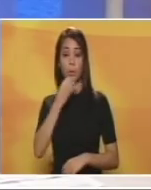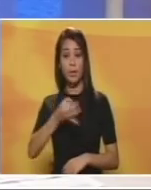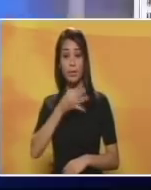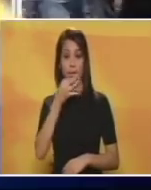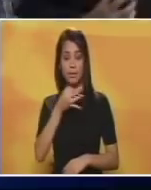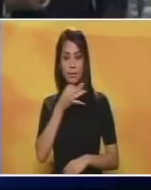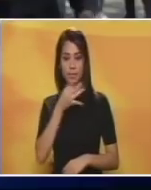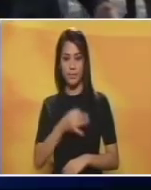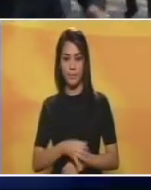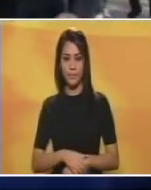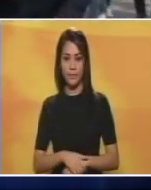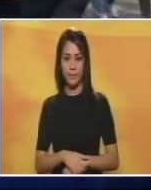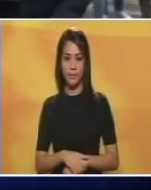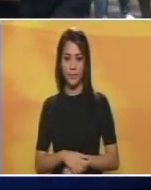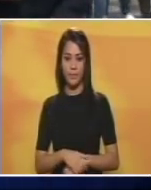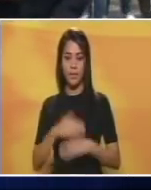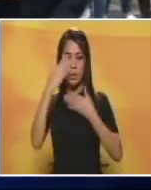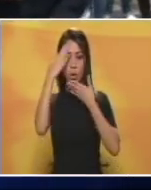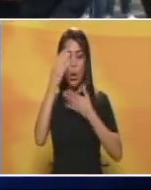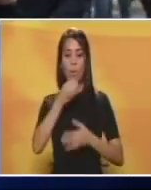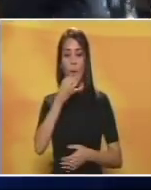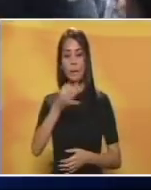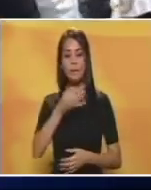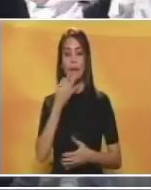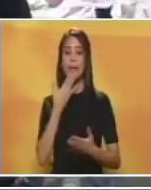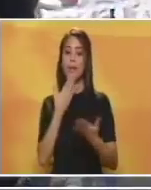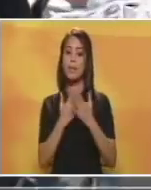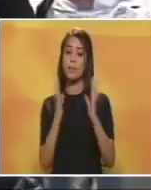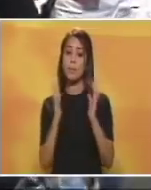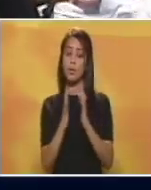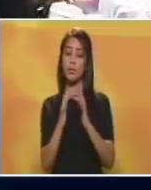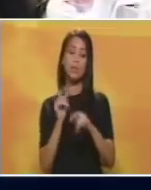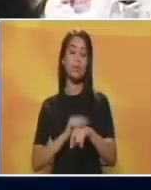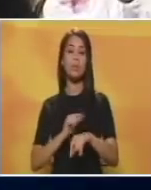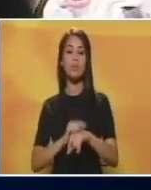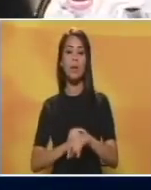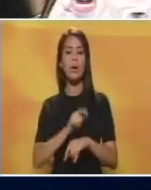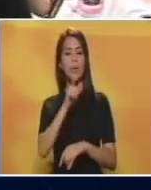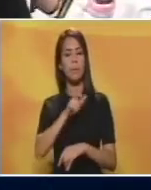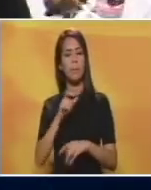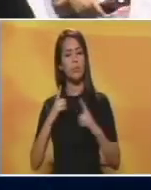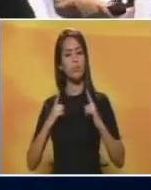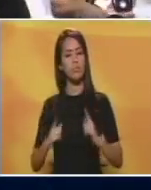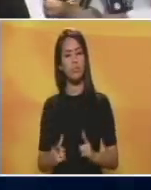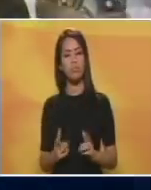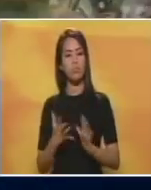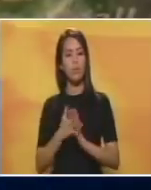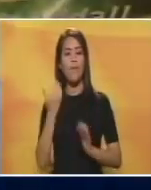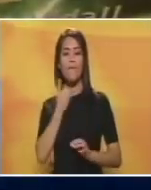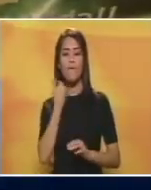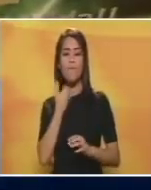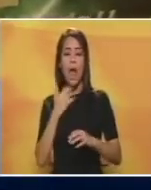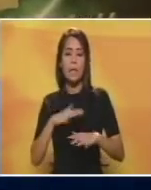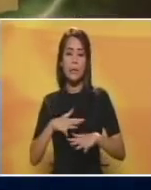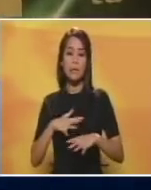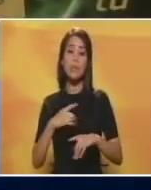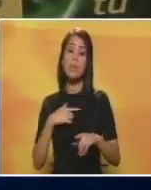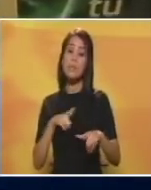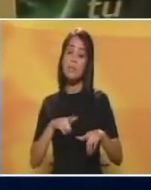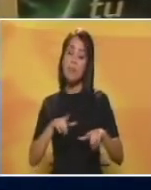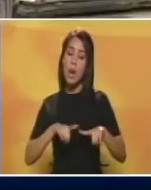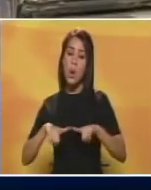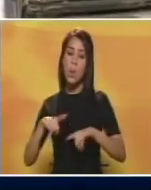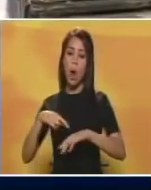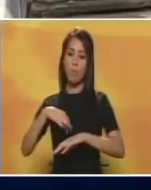Euclides. Hola, buenas tardes. Gracias por el contacto a esta hora. Pacientes que padecen la condición de Parkinson salieron a las calles